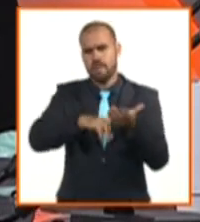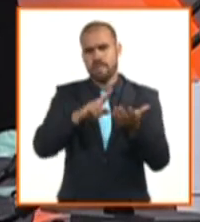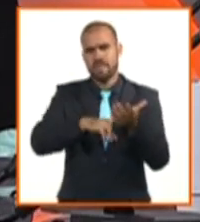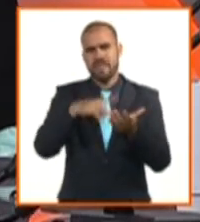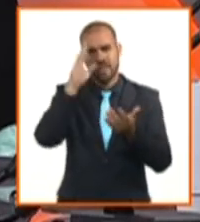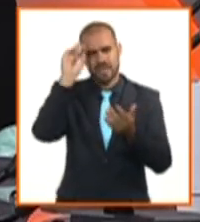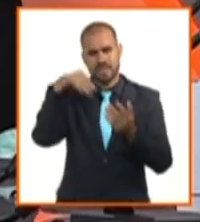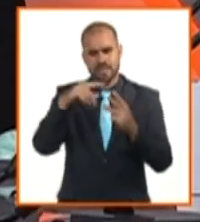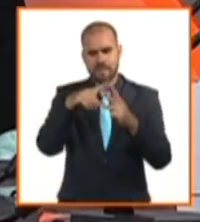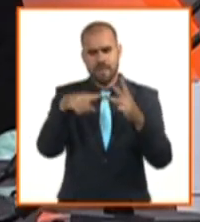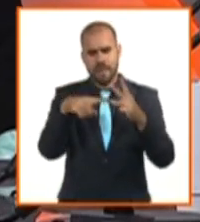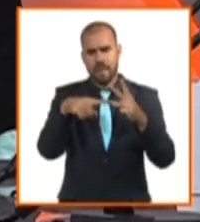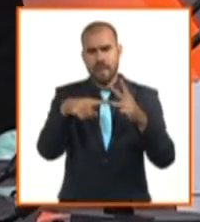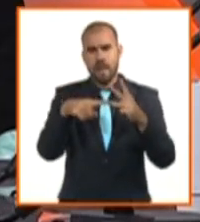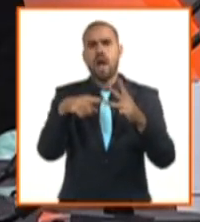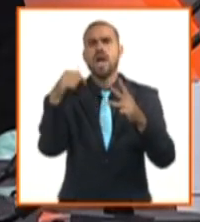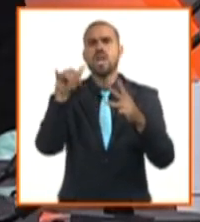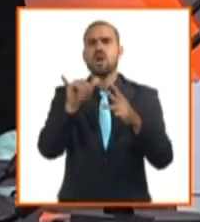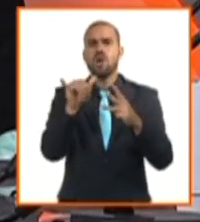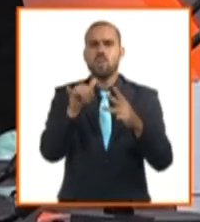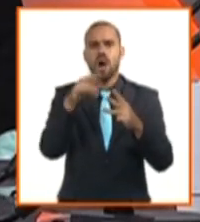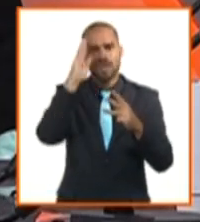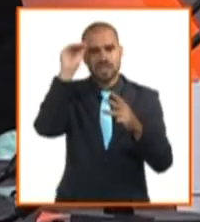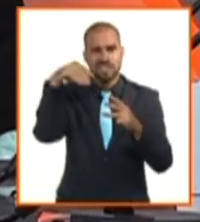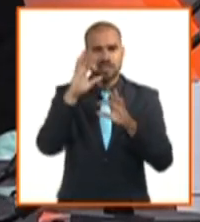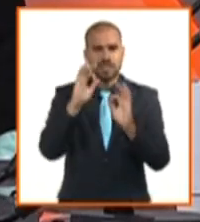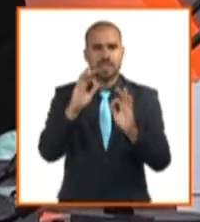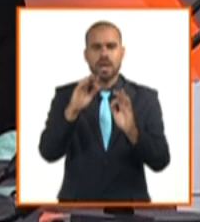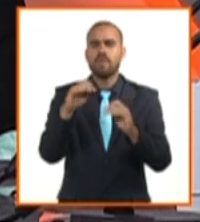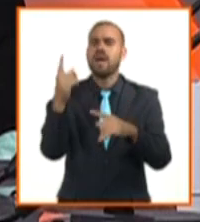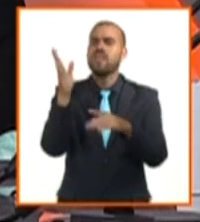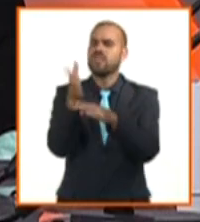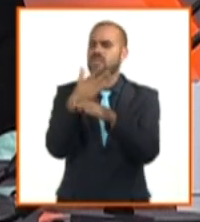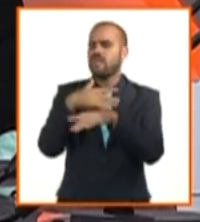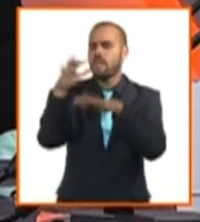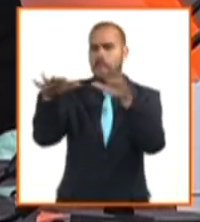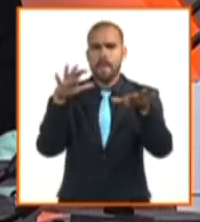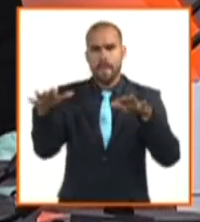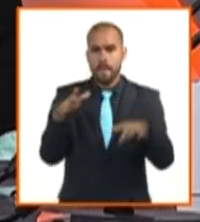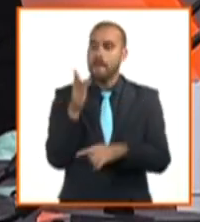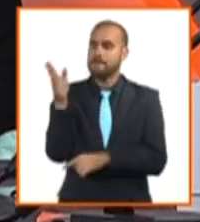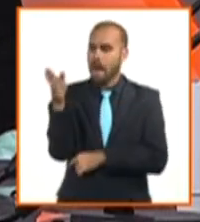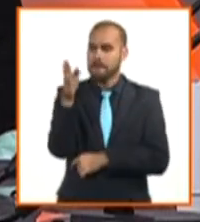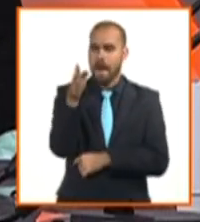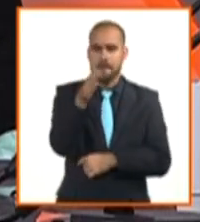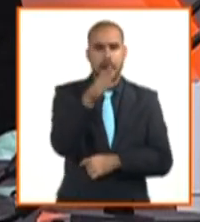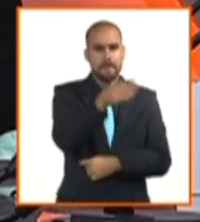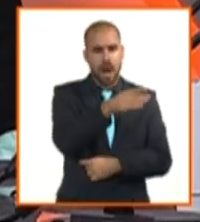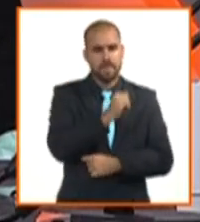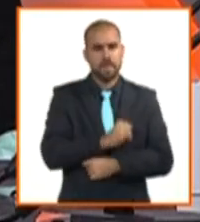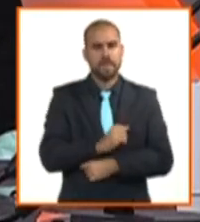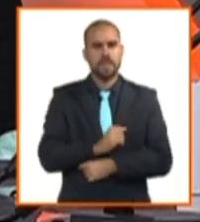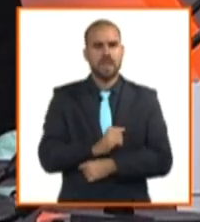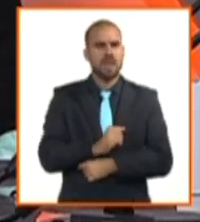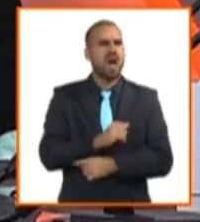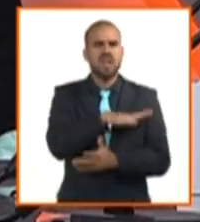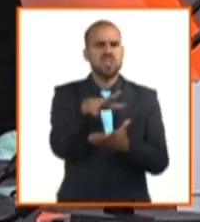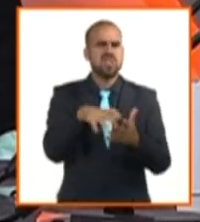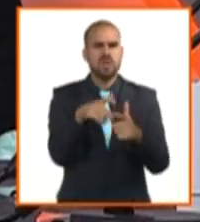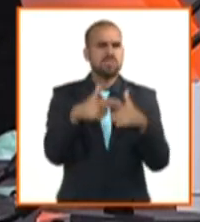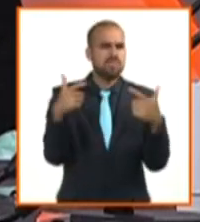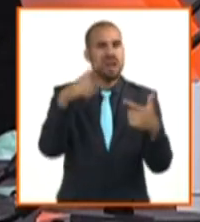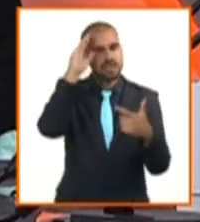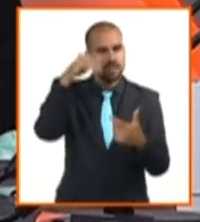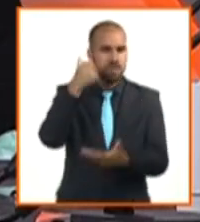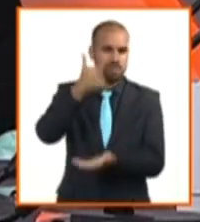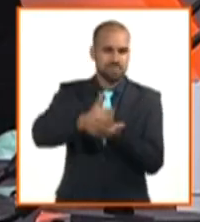partido pues han estado visitando diferentes lugares especialmente estuvieron en la defensa civil